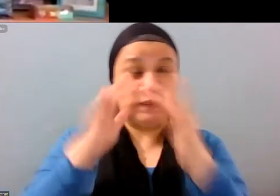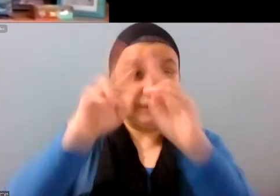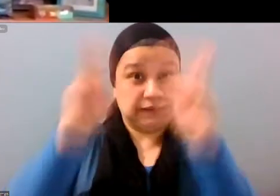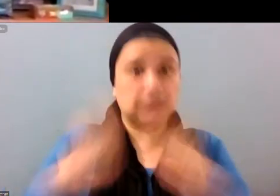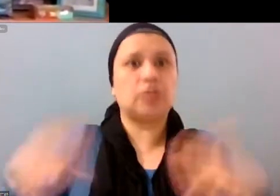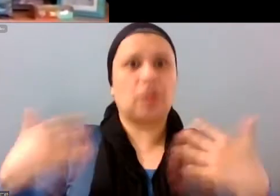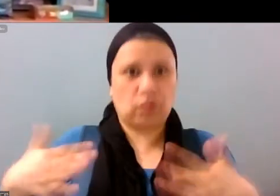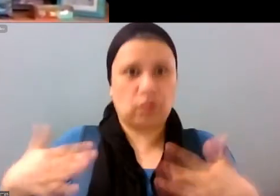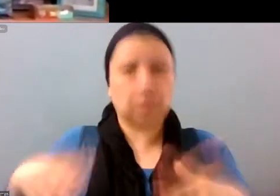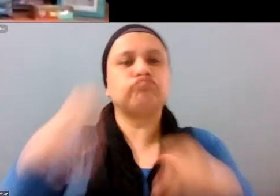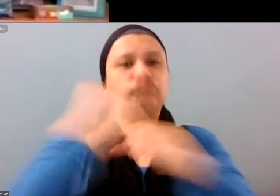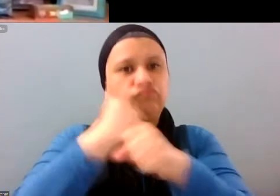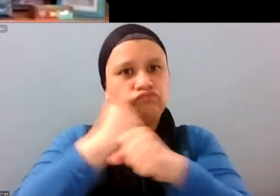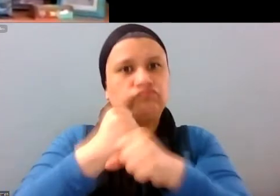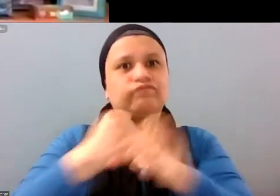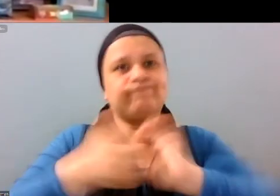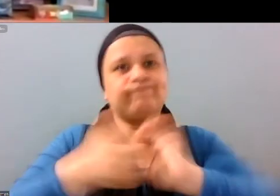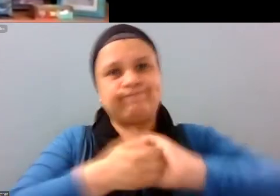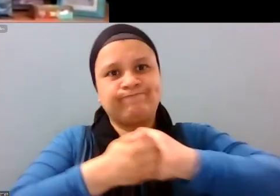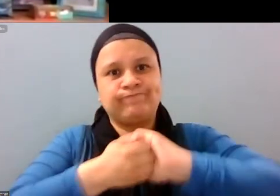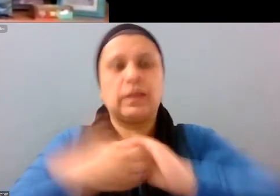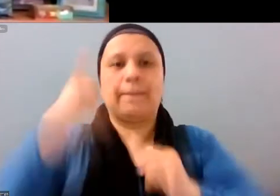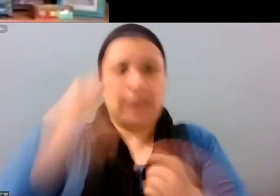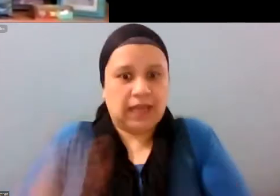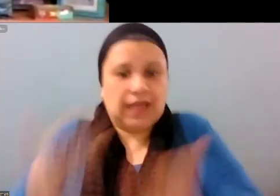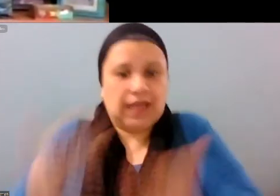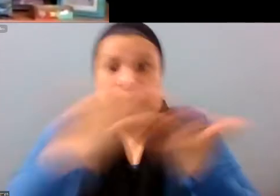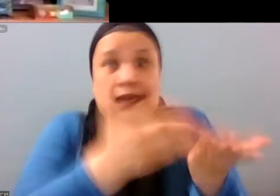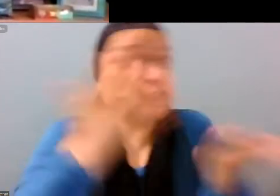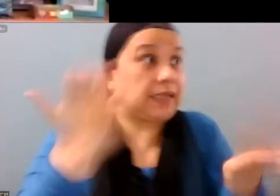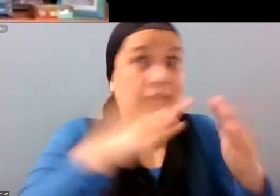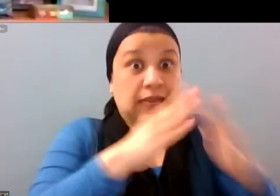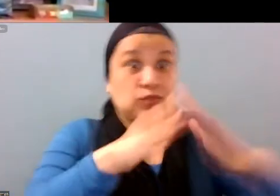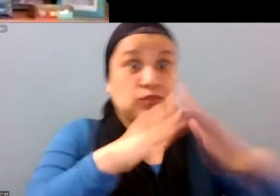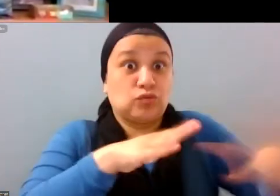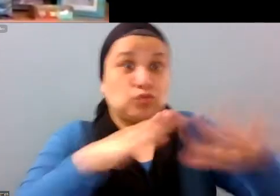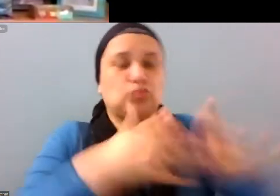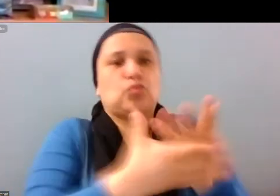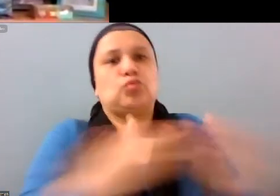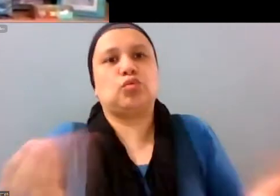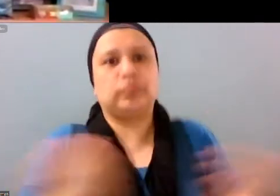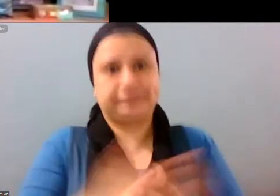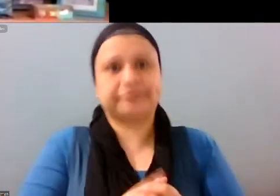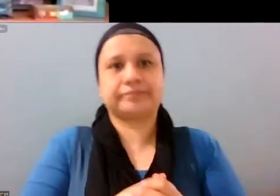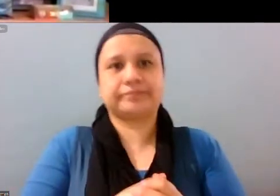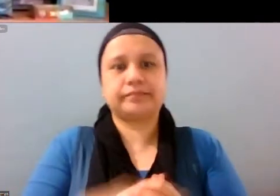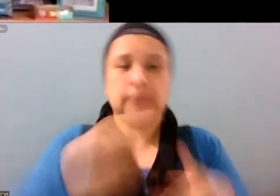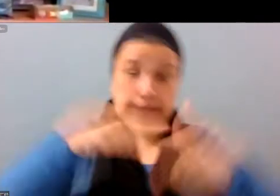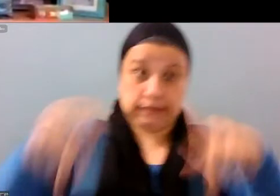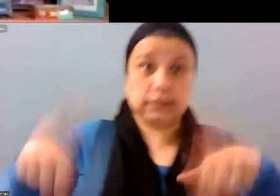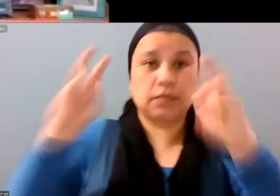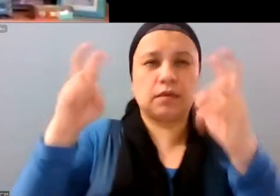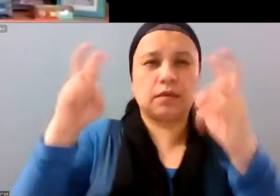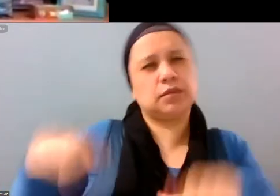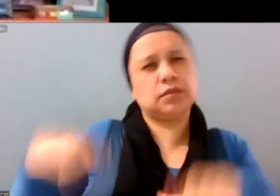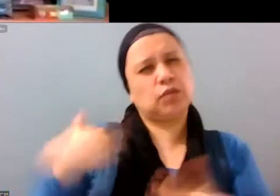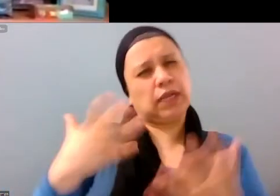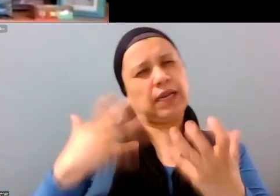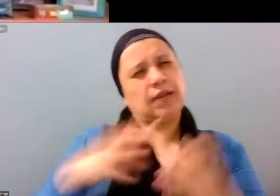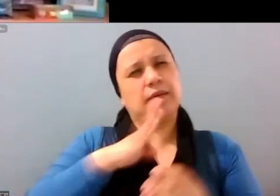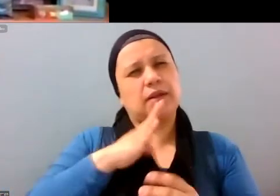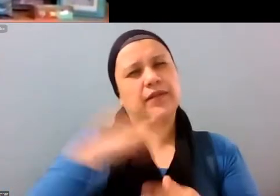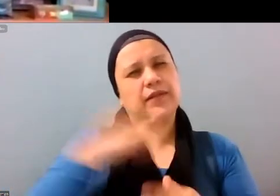para poder ofrecer a la sociedad costarricense soluciones frente a este tema queríamos arrancar con la señora